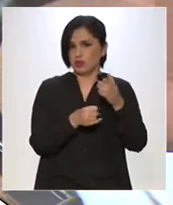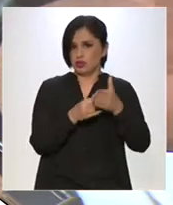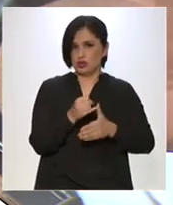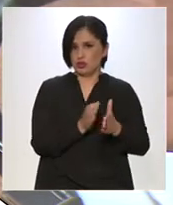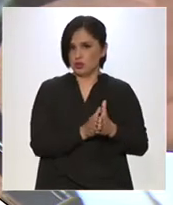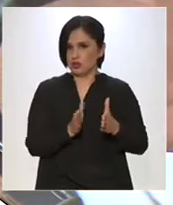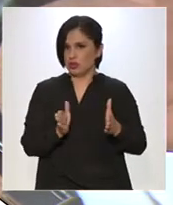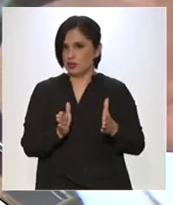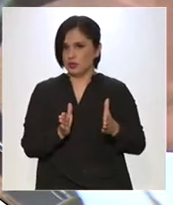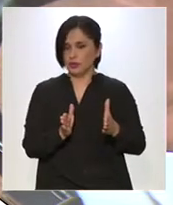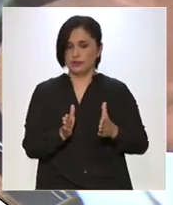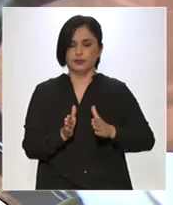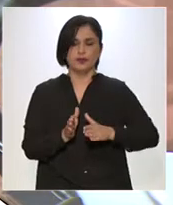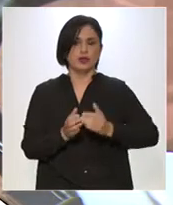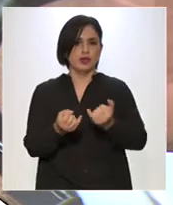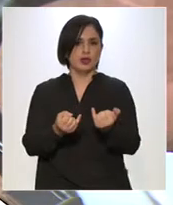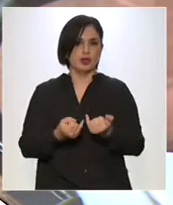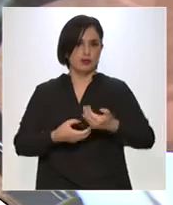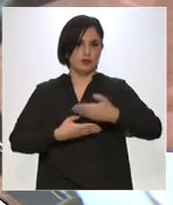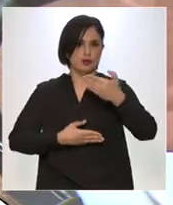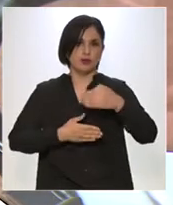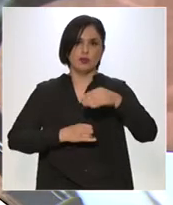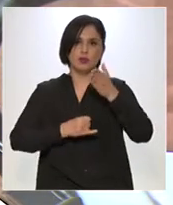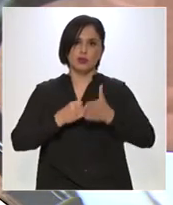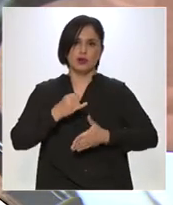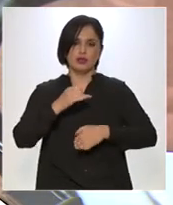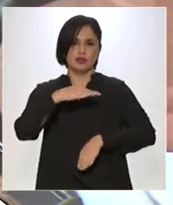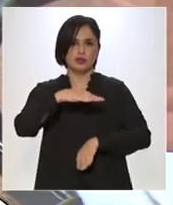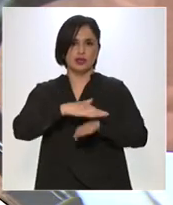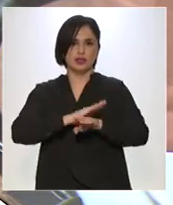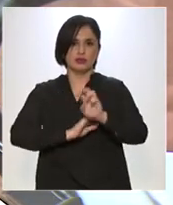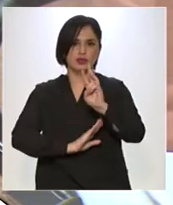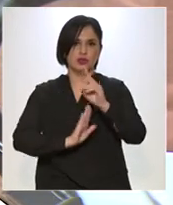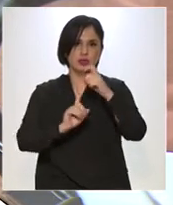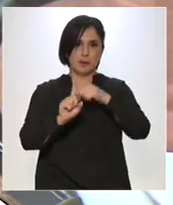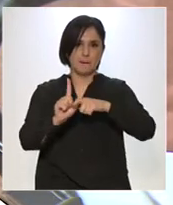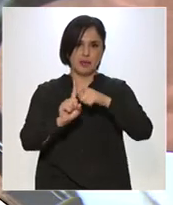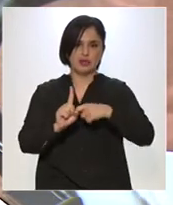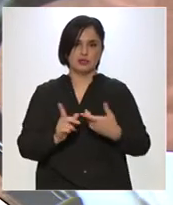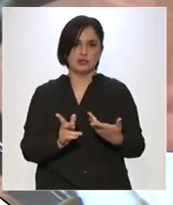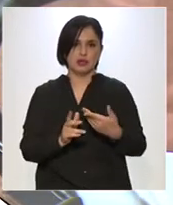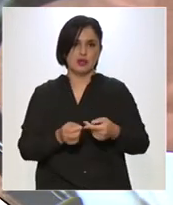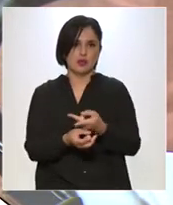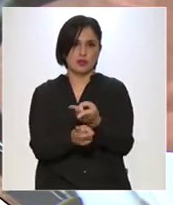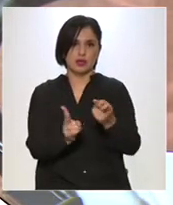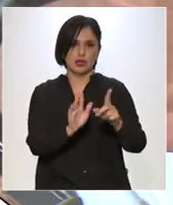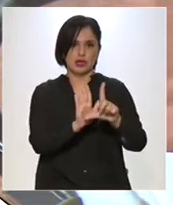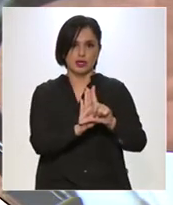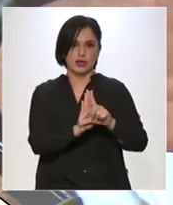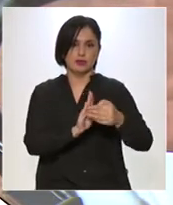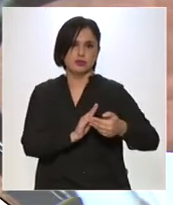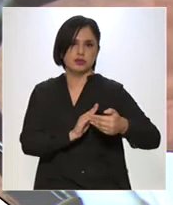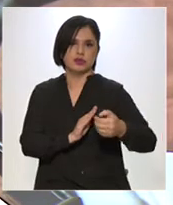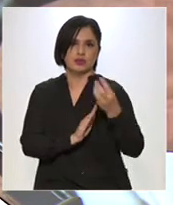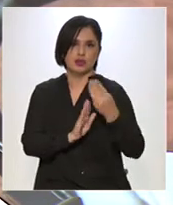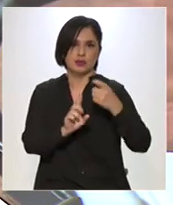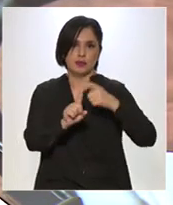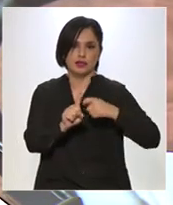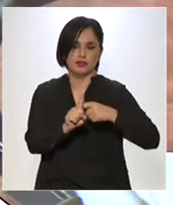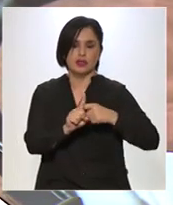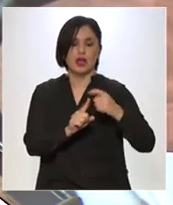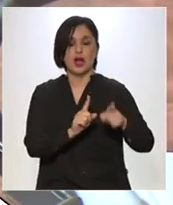porque su informe lo debe elaborar en un plazo máximo de 3 meses desde publicada la ley. Quiero señalar